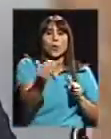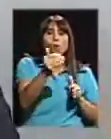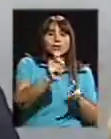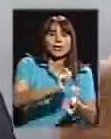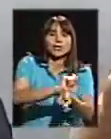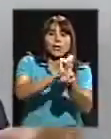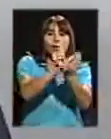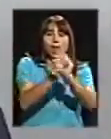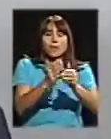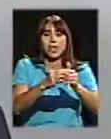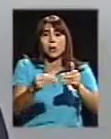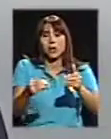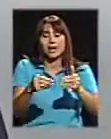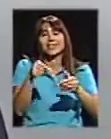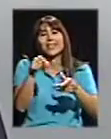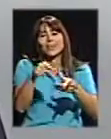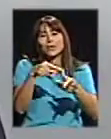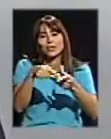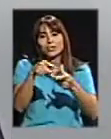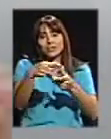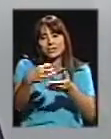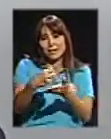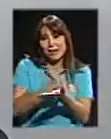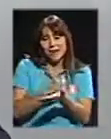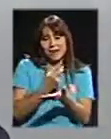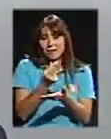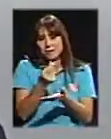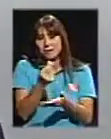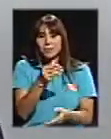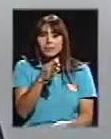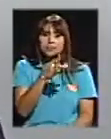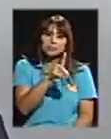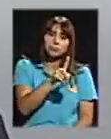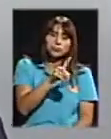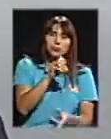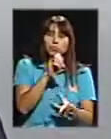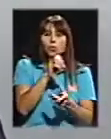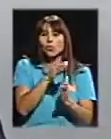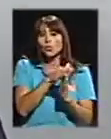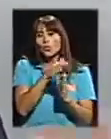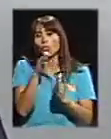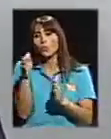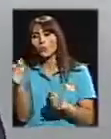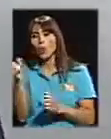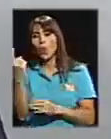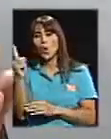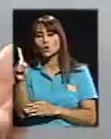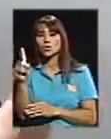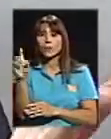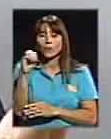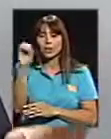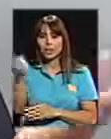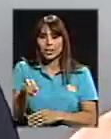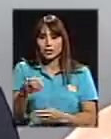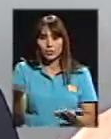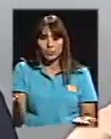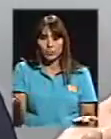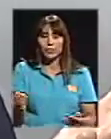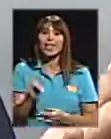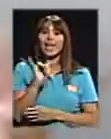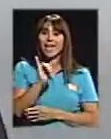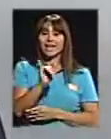500 y ganarse pues esa diferencia de entre 1 y 11%. Bueno, eso es lo que